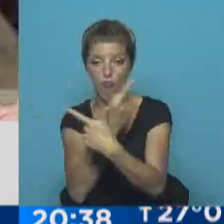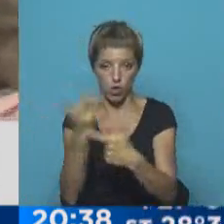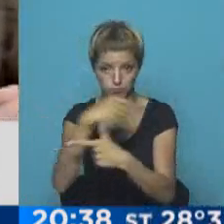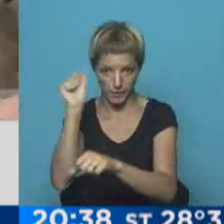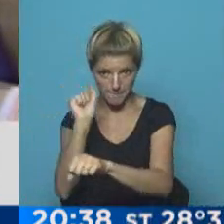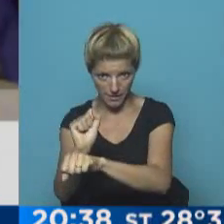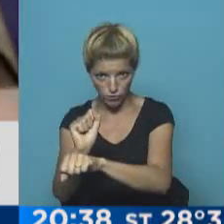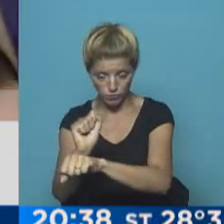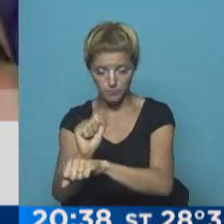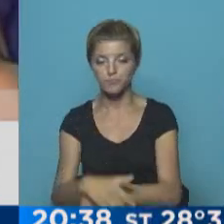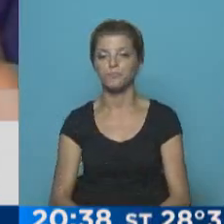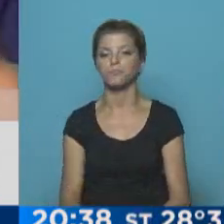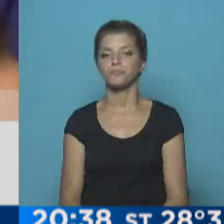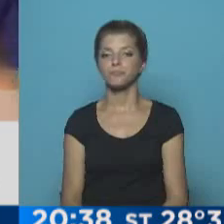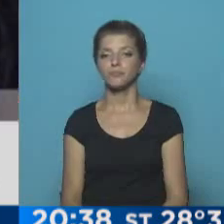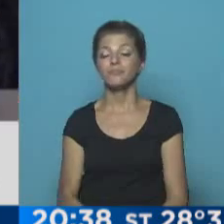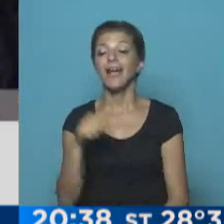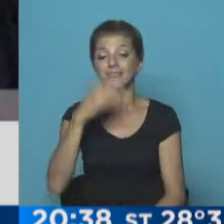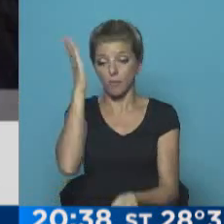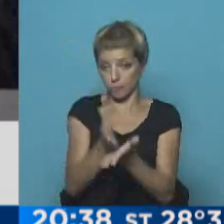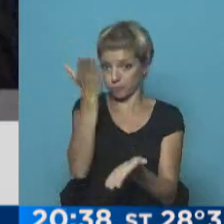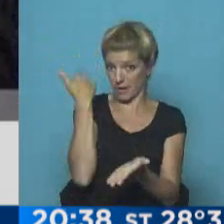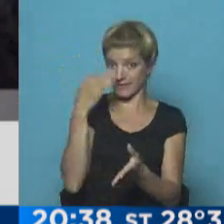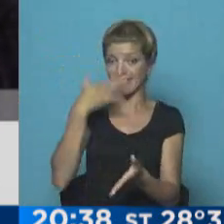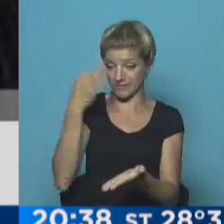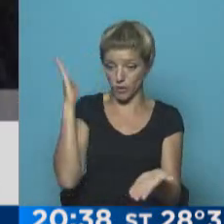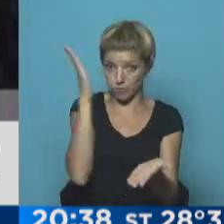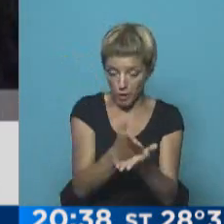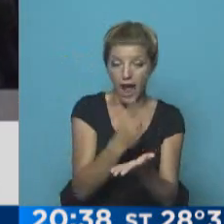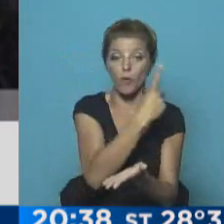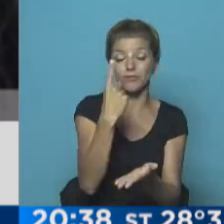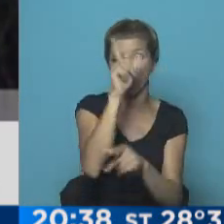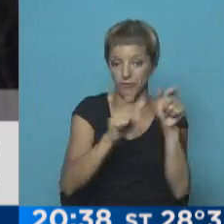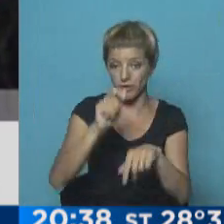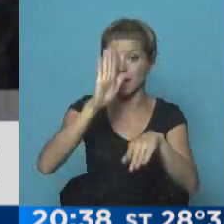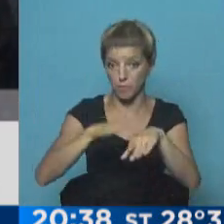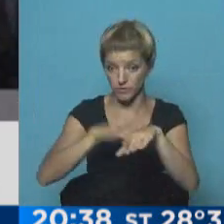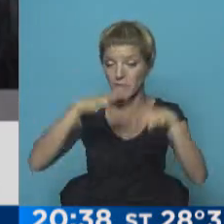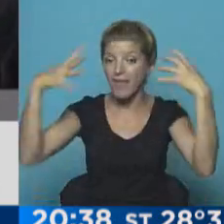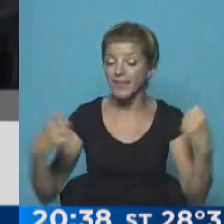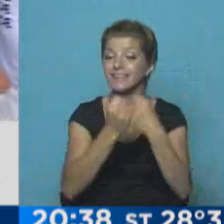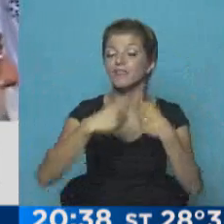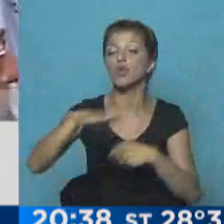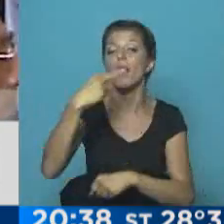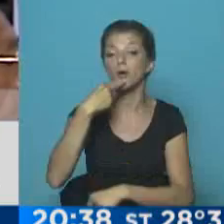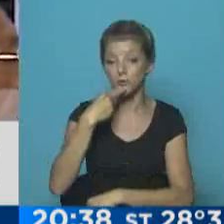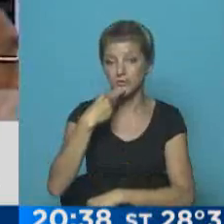de TVA. La sentencia impuesta ayer en contra de los 21 imputados por la tragedia de 11 no está firme aún